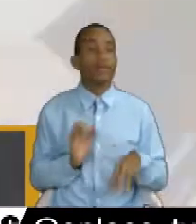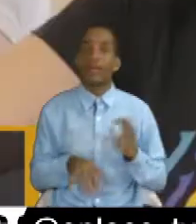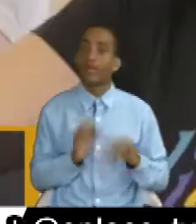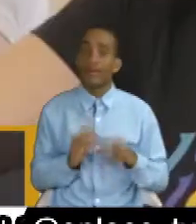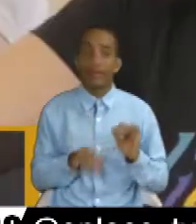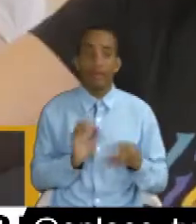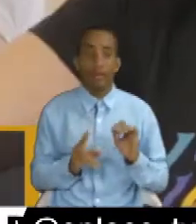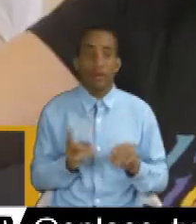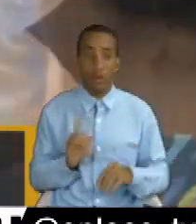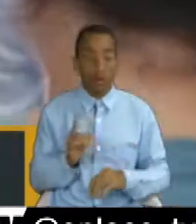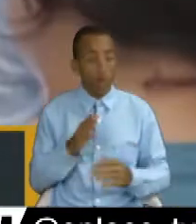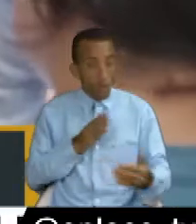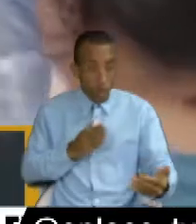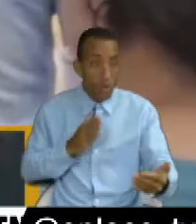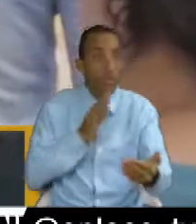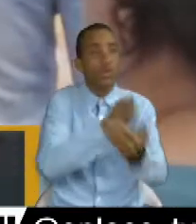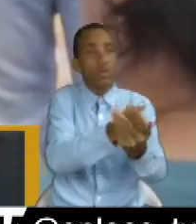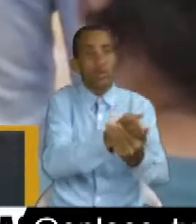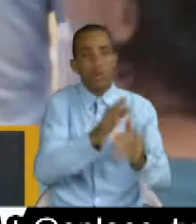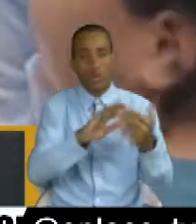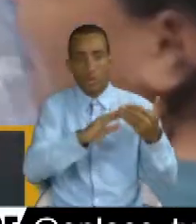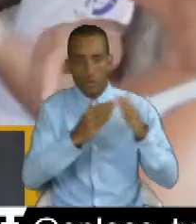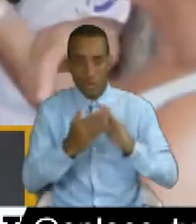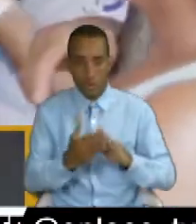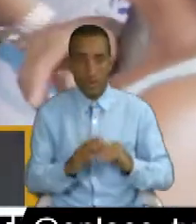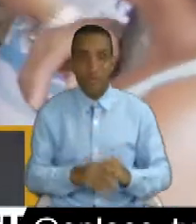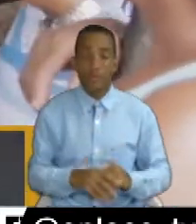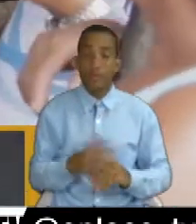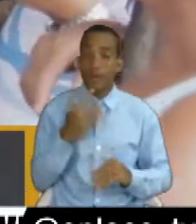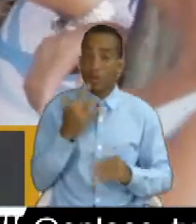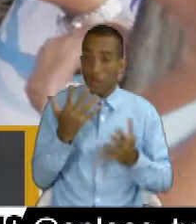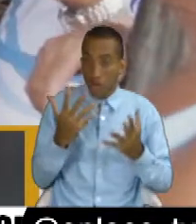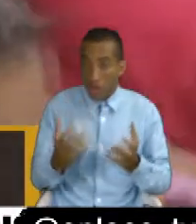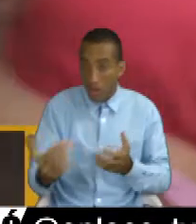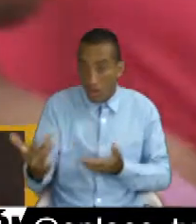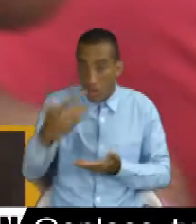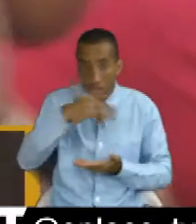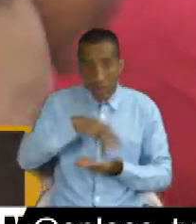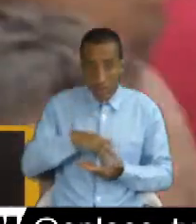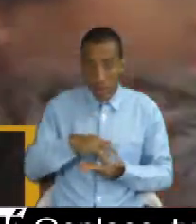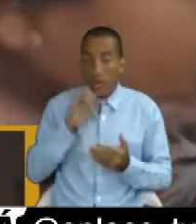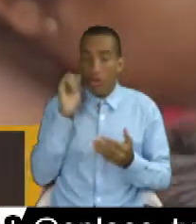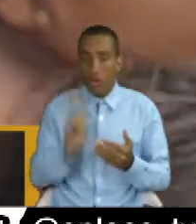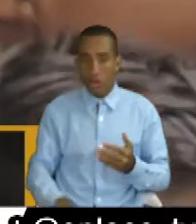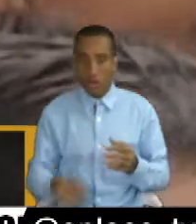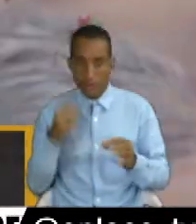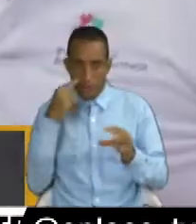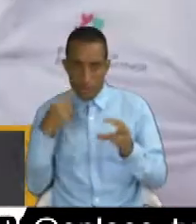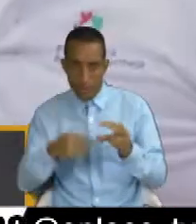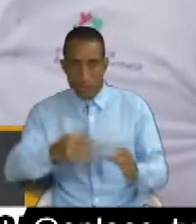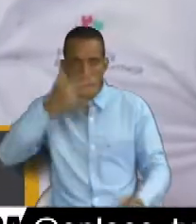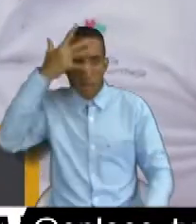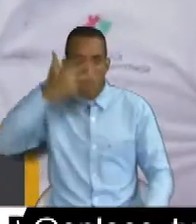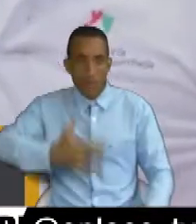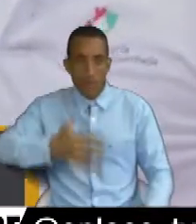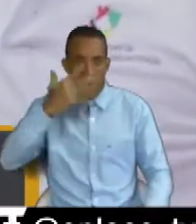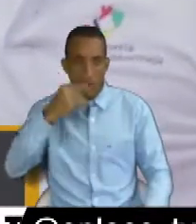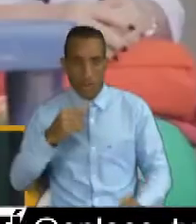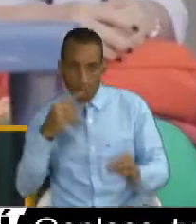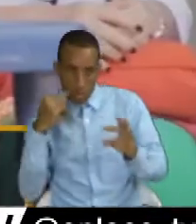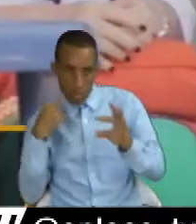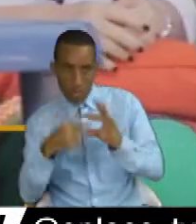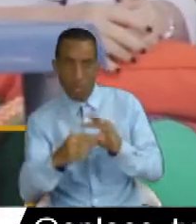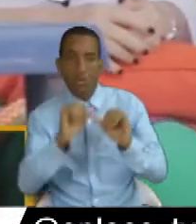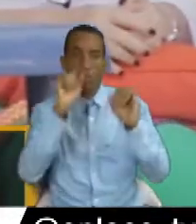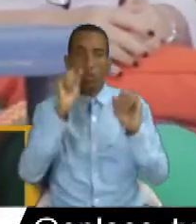comunidad. Si quieres que esta feria comunitaria llegue hasta tu comuna, escríbenos a nuestra fanpage Personería Barranca Bermeja o acércate a